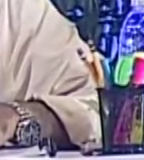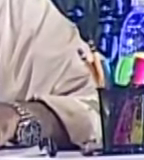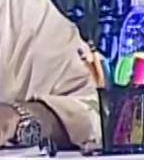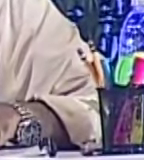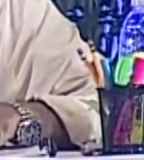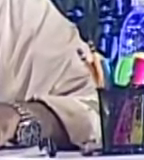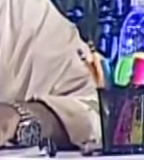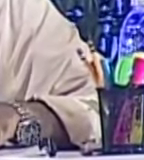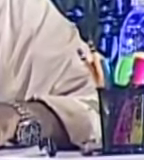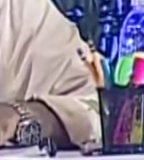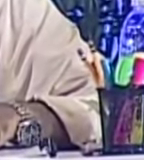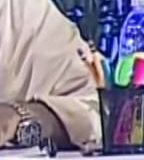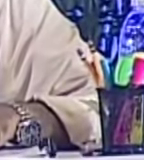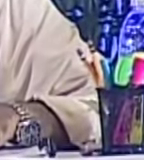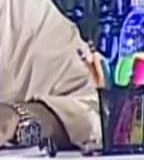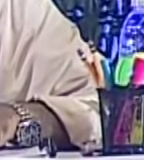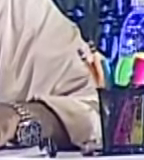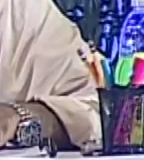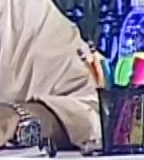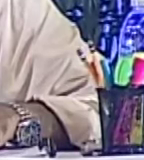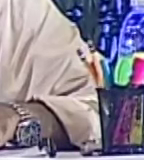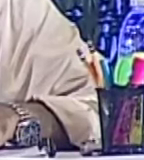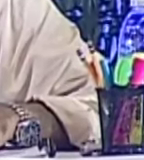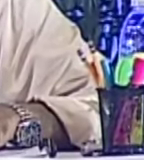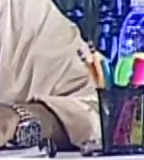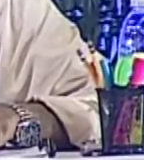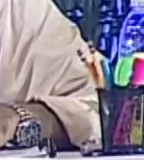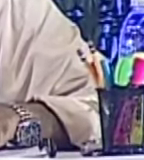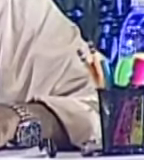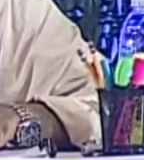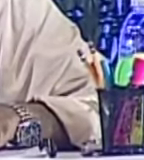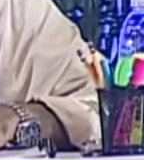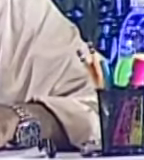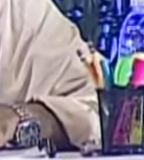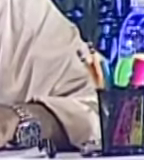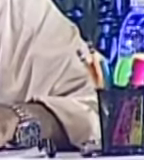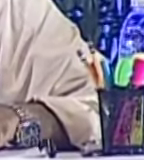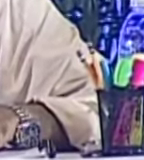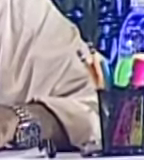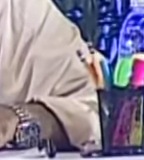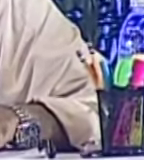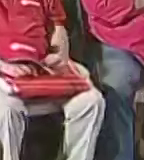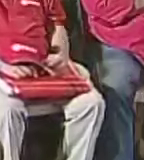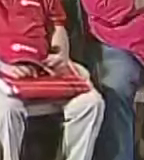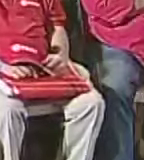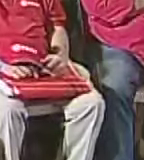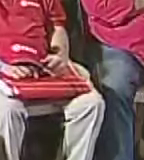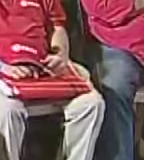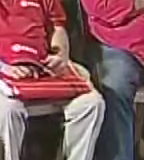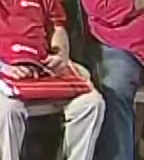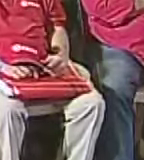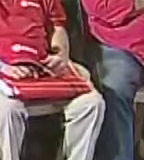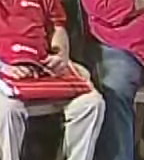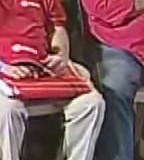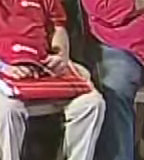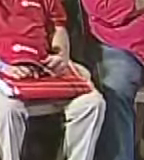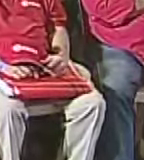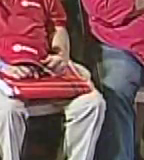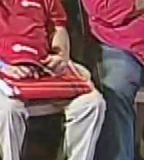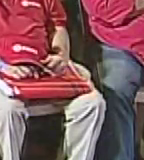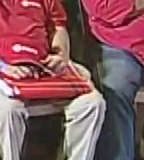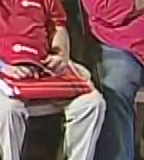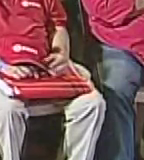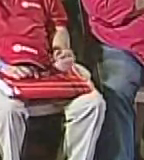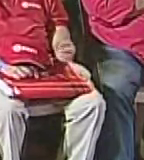discusión. Ustedes se van a dejar quitar las empresas para que las privaticen a cuatro gorgojos